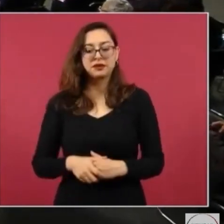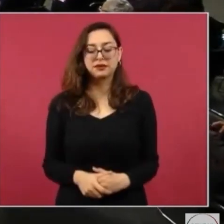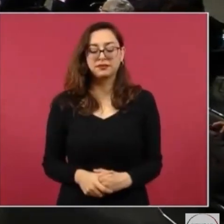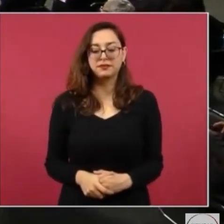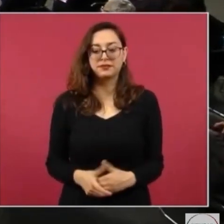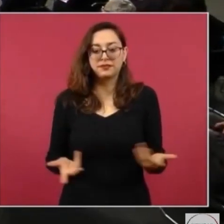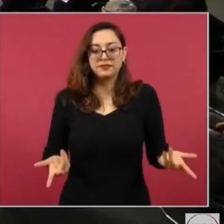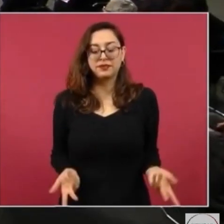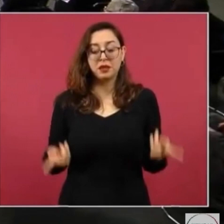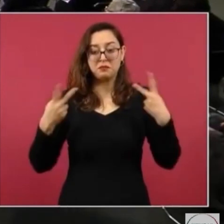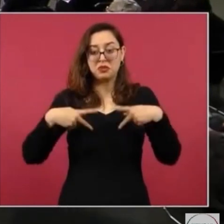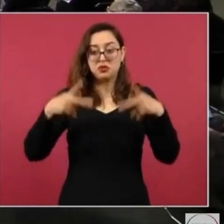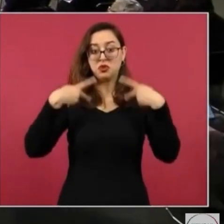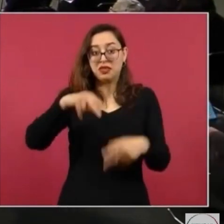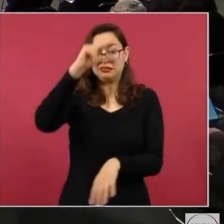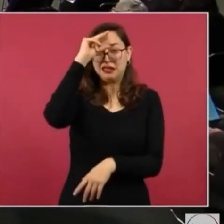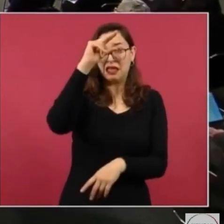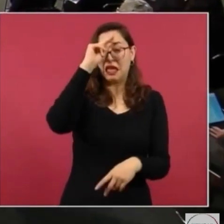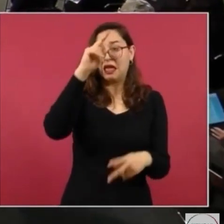al pueblo?